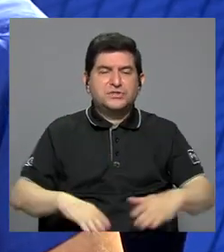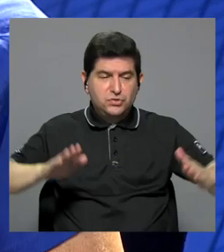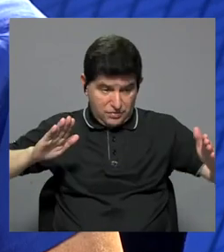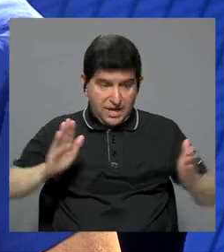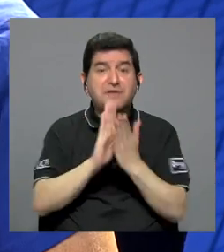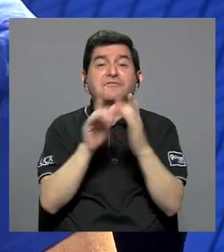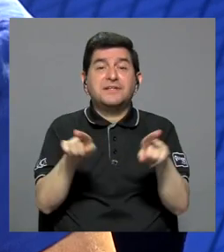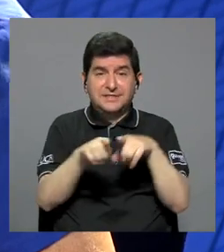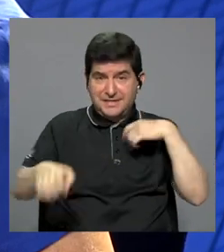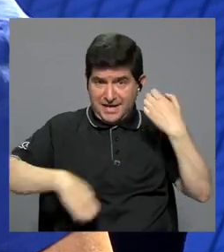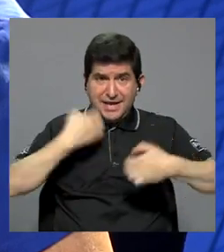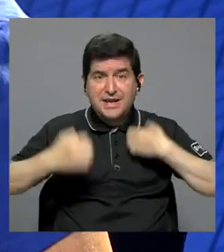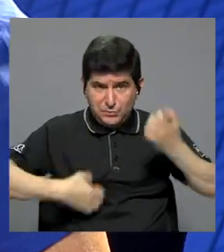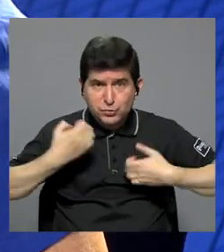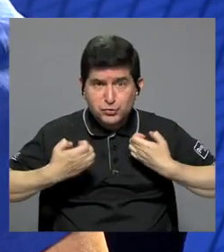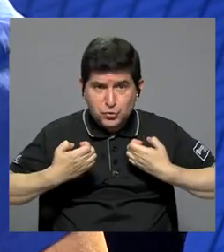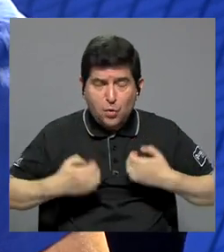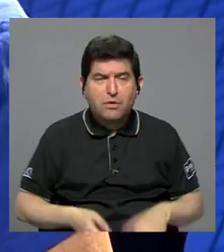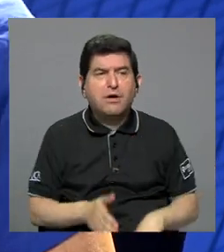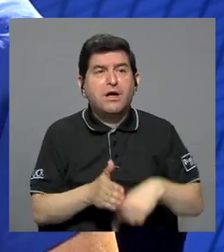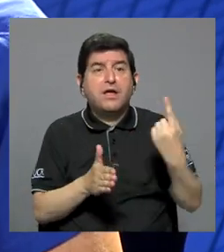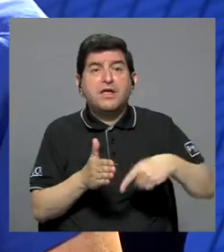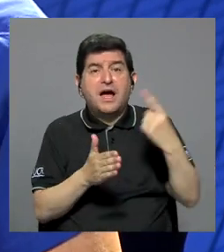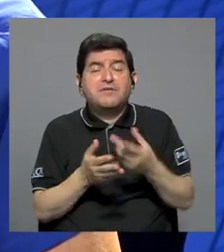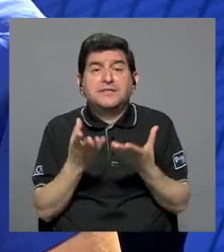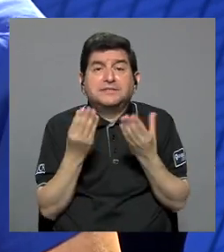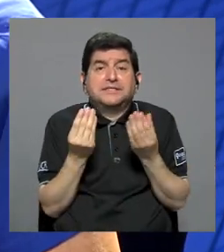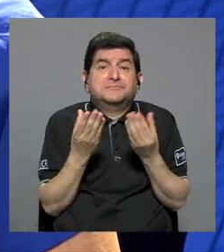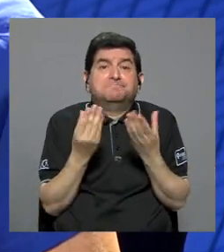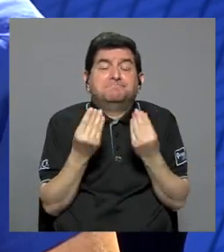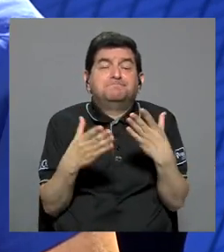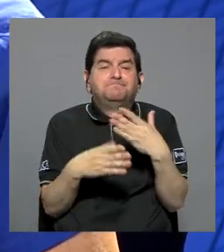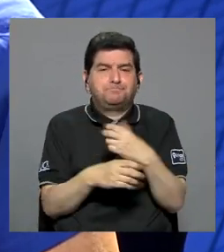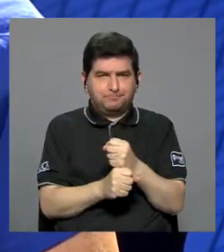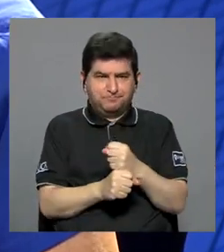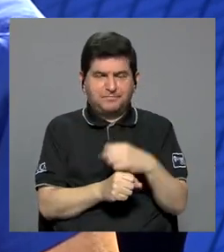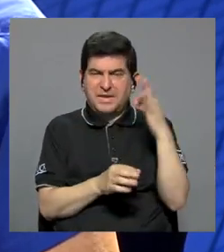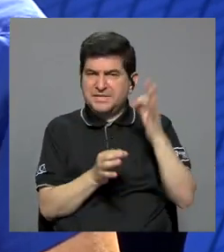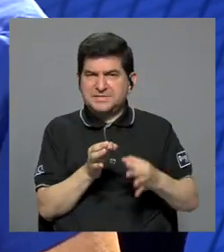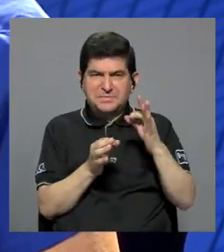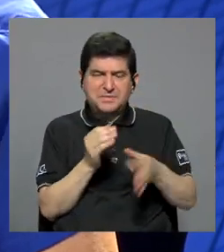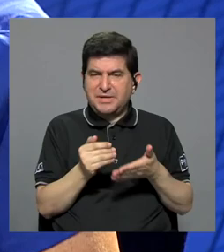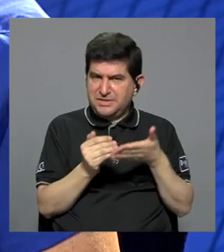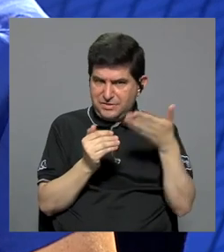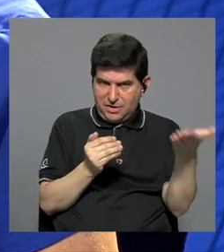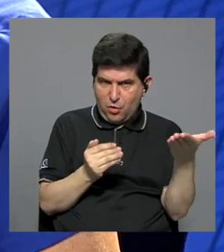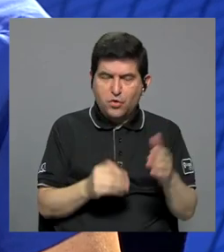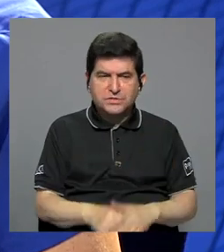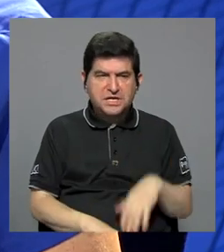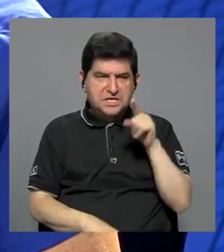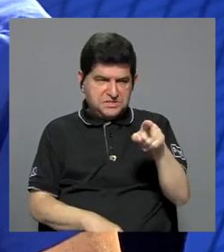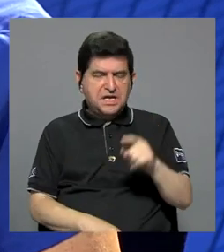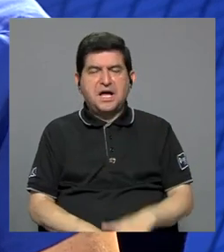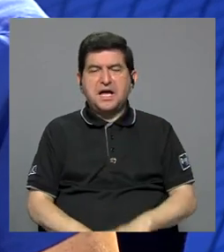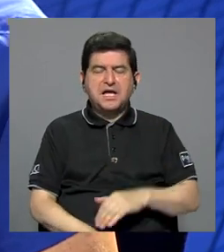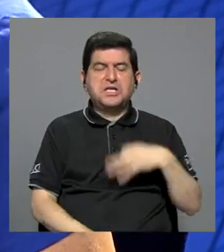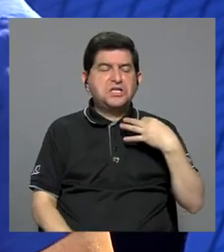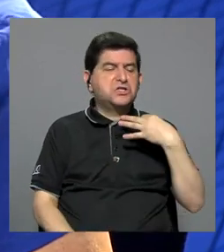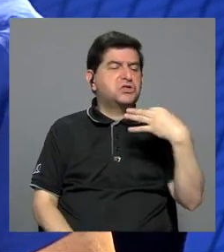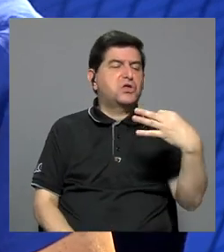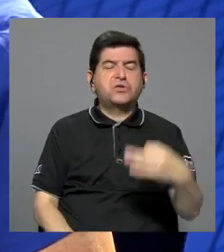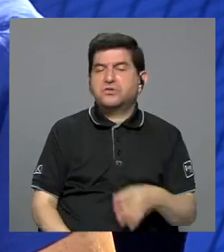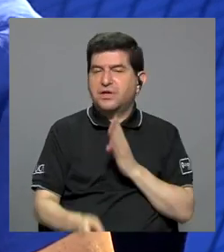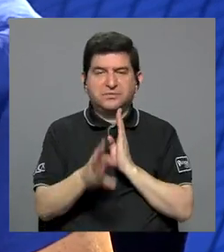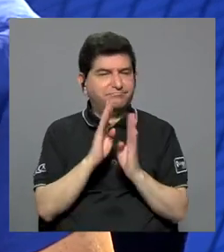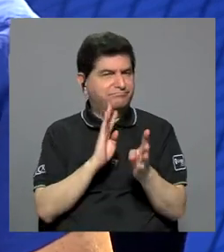las emociones, y muy a menudo hay mucho temor de hacer eso, ¿verdad? Simplemente hay cosas que, aunque están ahí todos los días, no